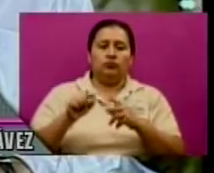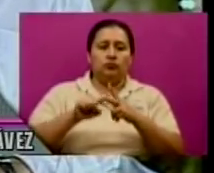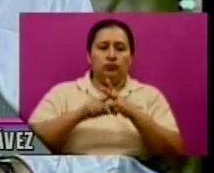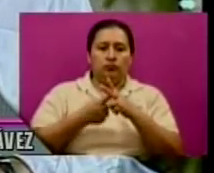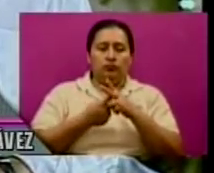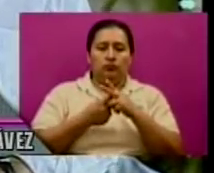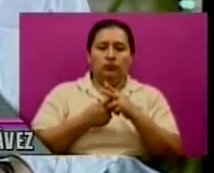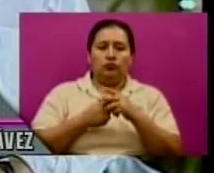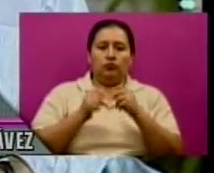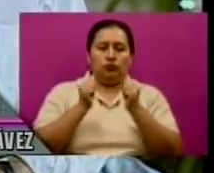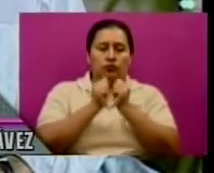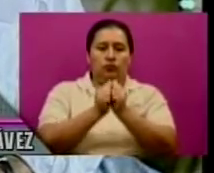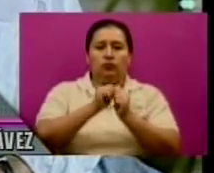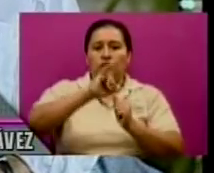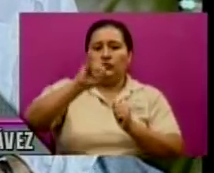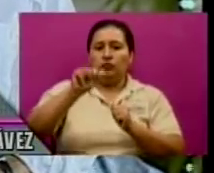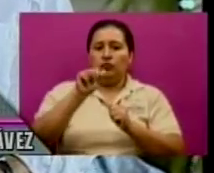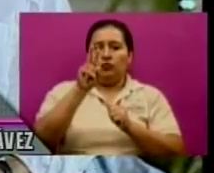el compañero Javier,